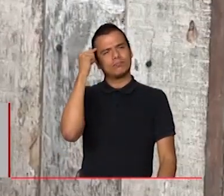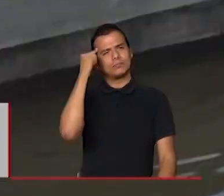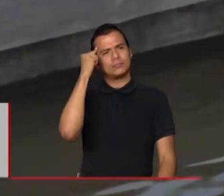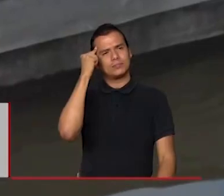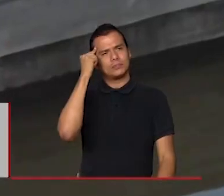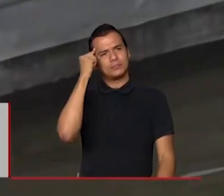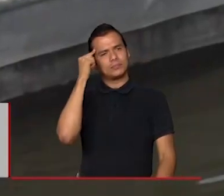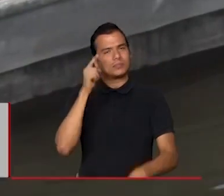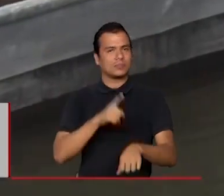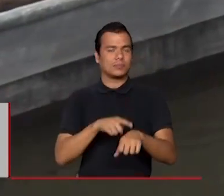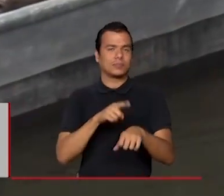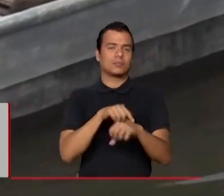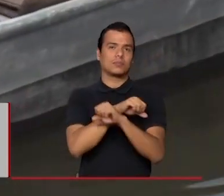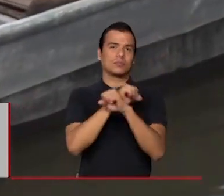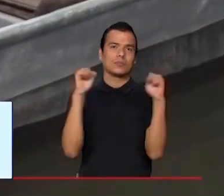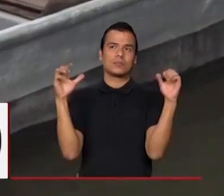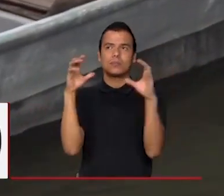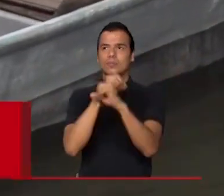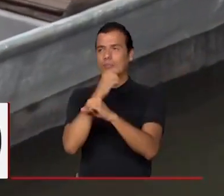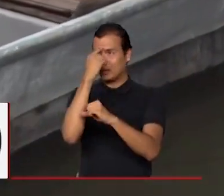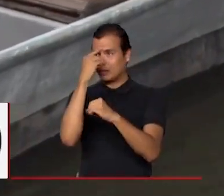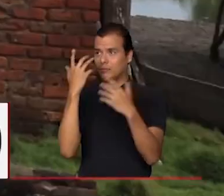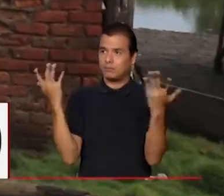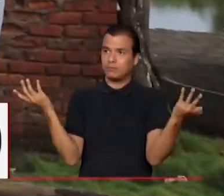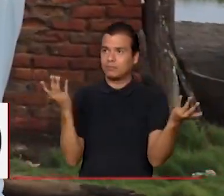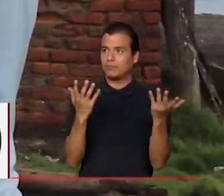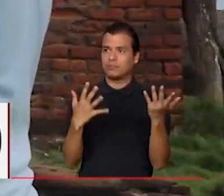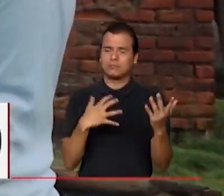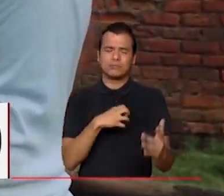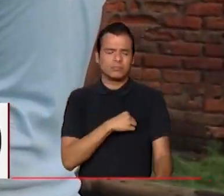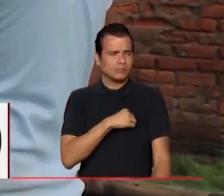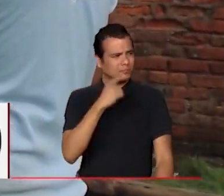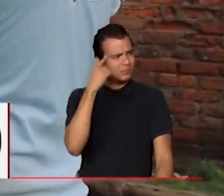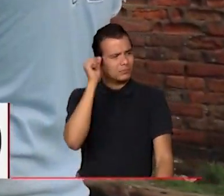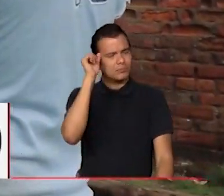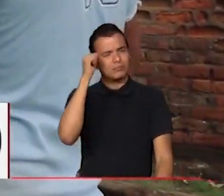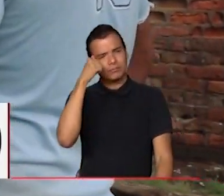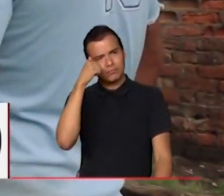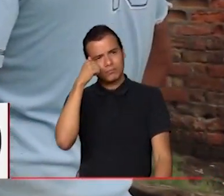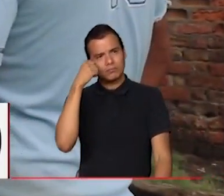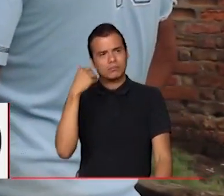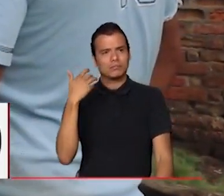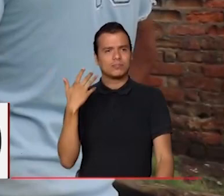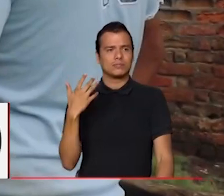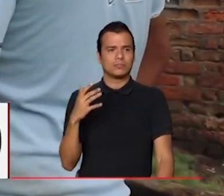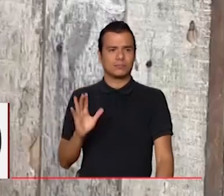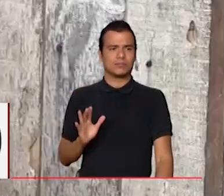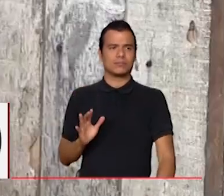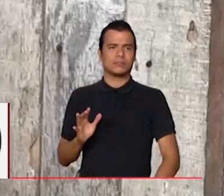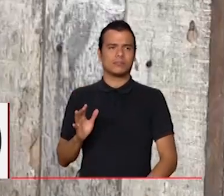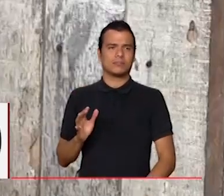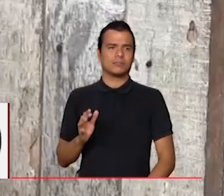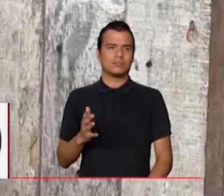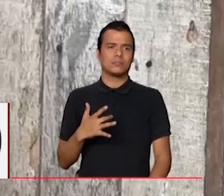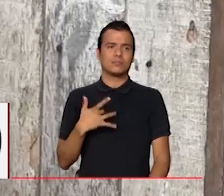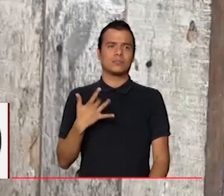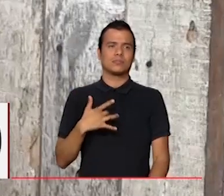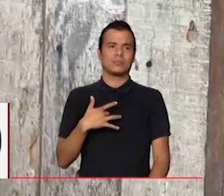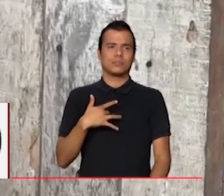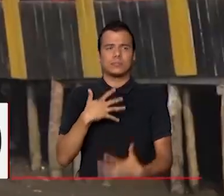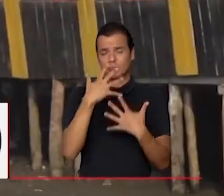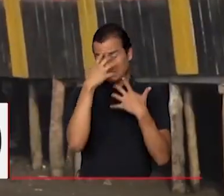de los labores de trabajo, cuando ya le tocaba salir, en la tarde que llegaba. Entonces eso me tiene